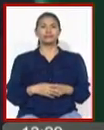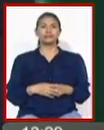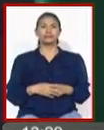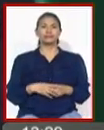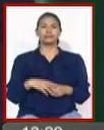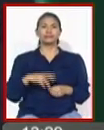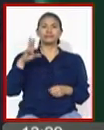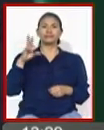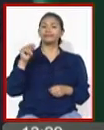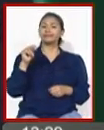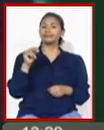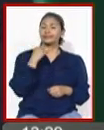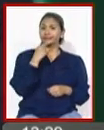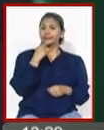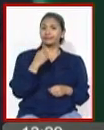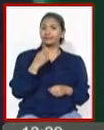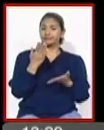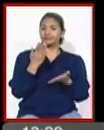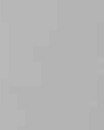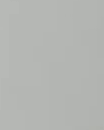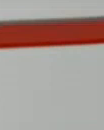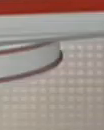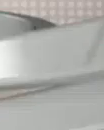No va a faltar energía.